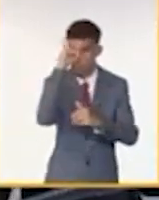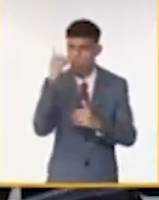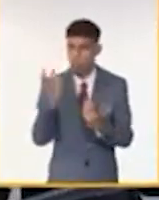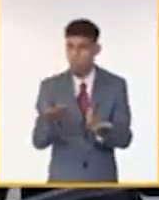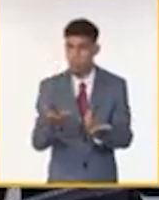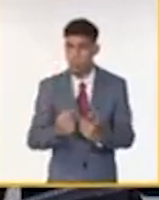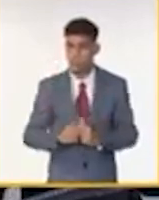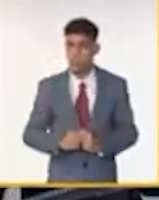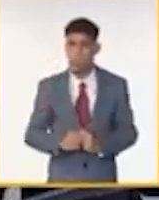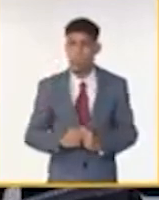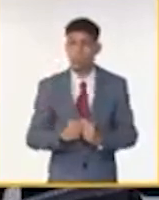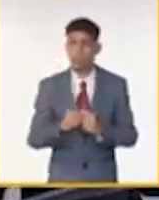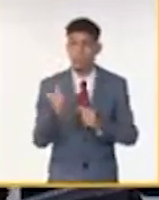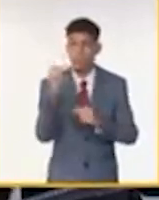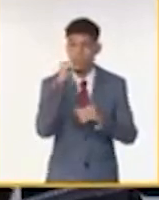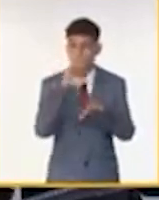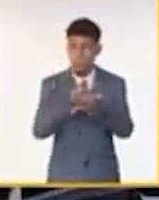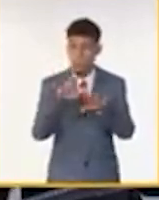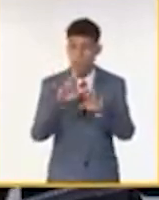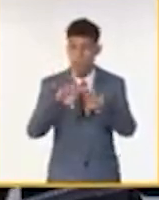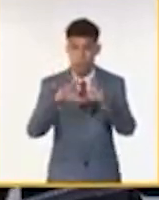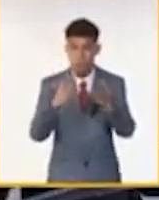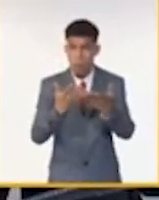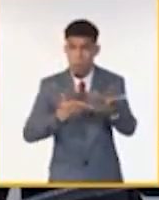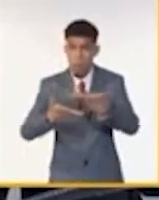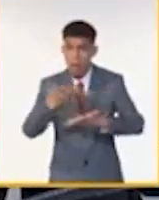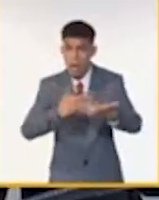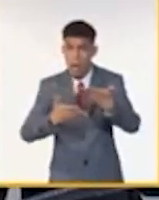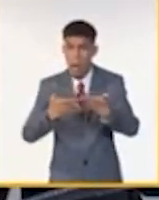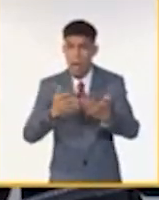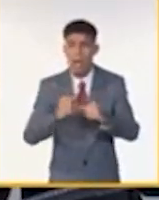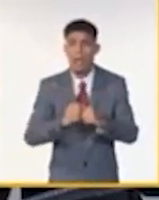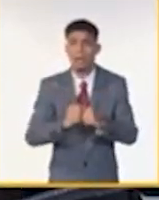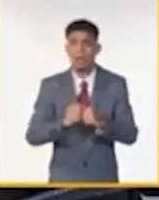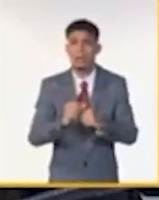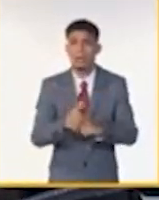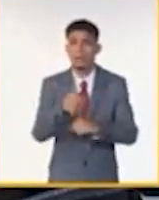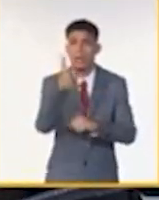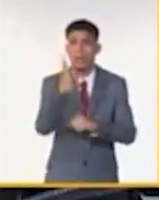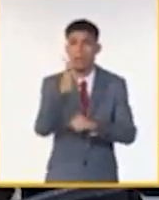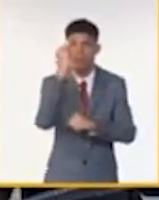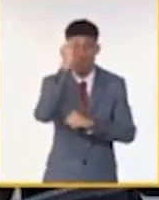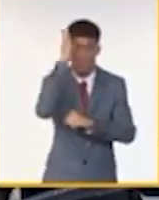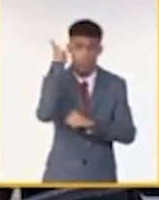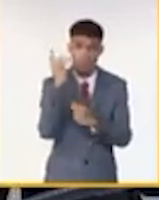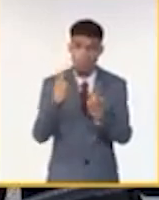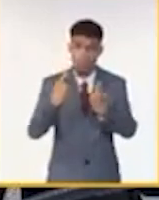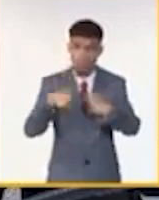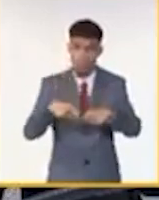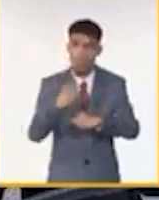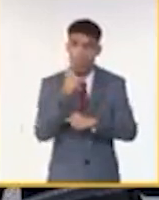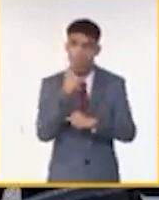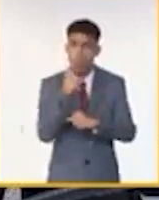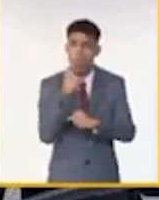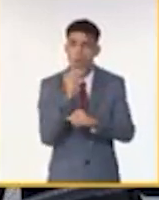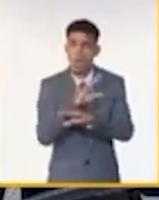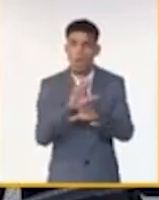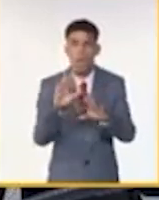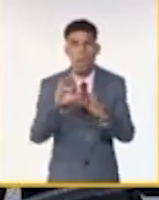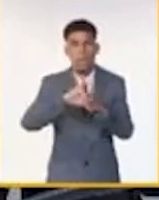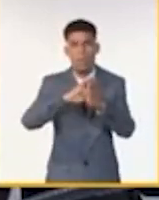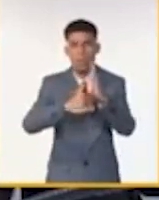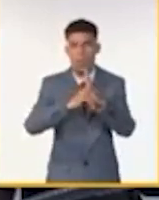ese ese momento y decidido ya por el presidente incluirlo en agenda Y entonces pasan ya a la condición de